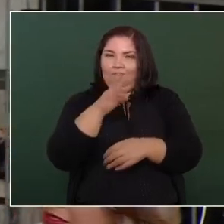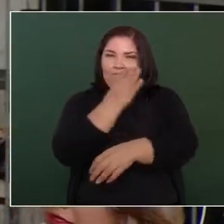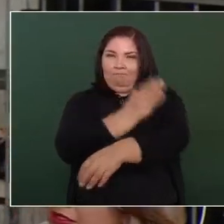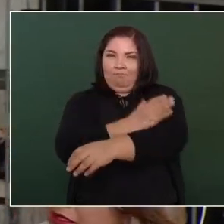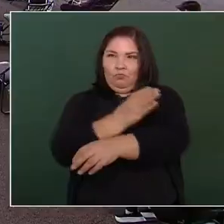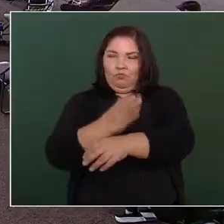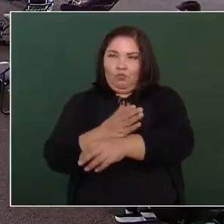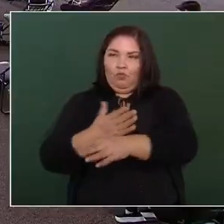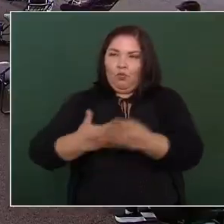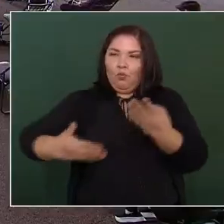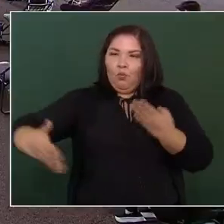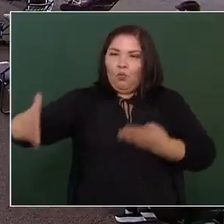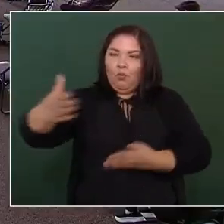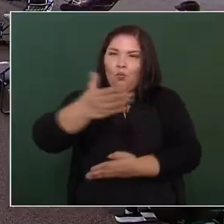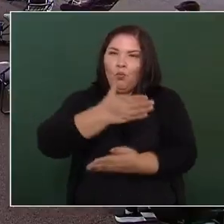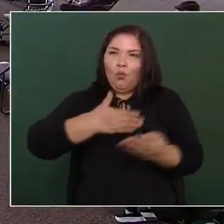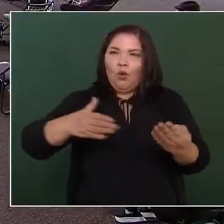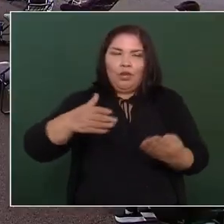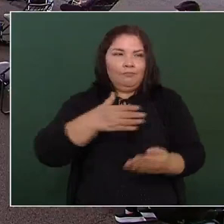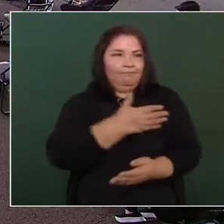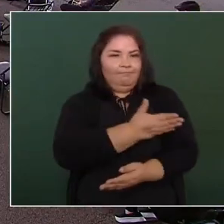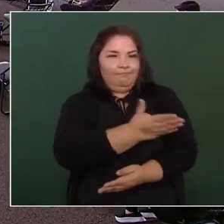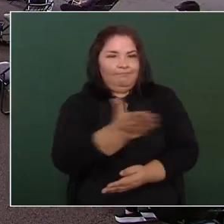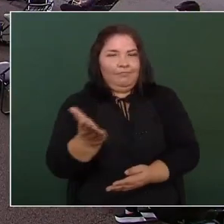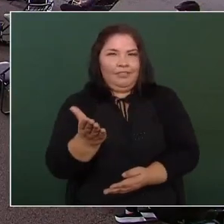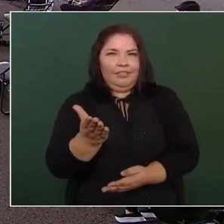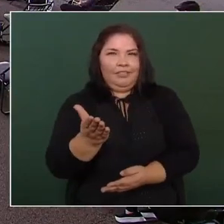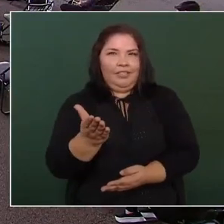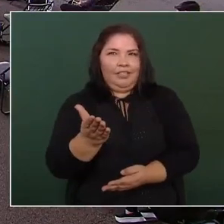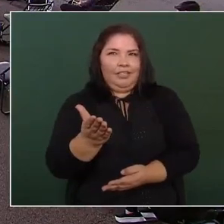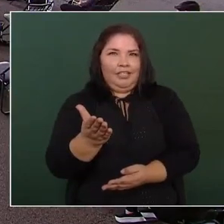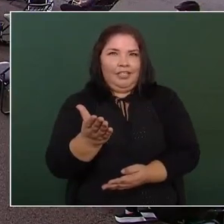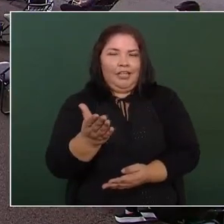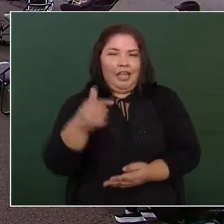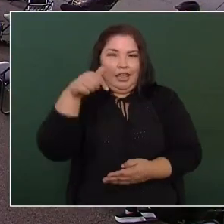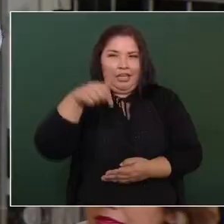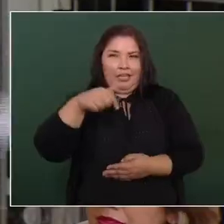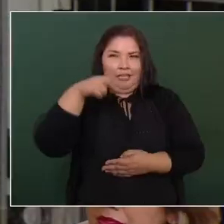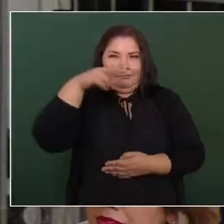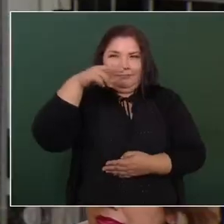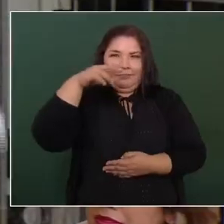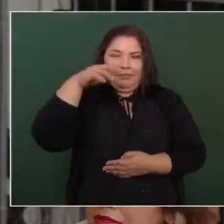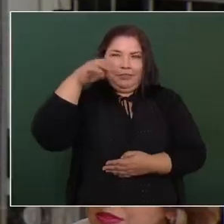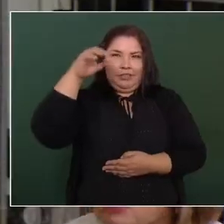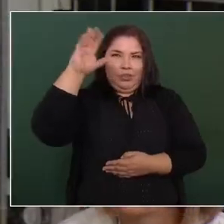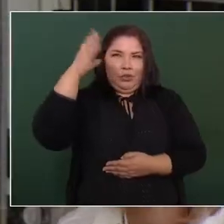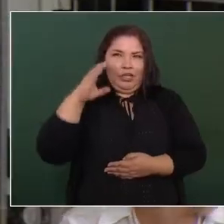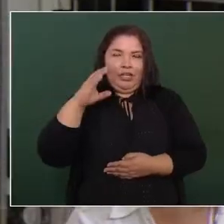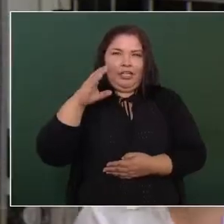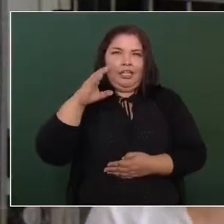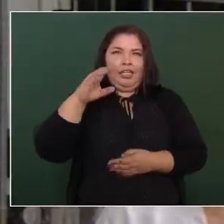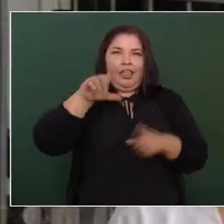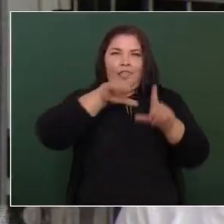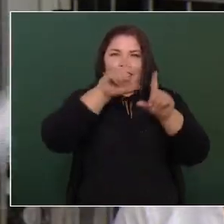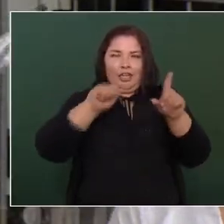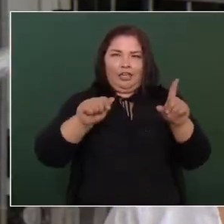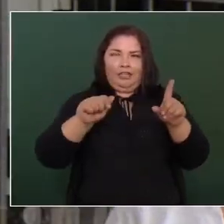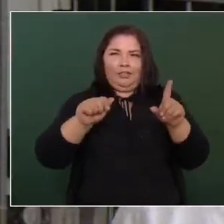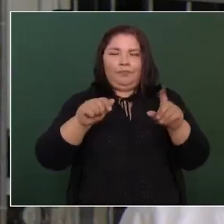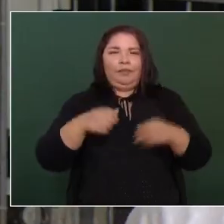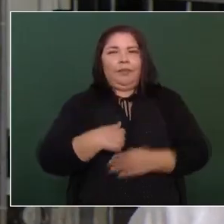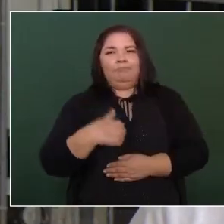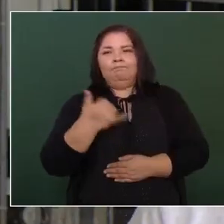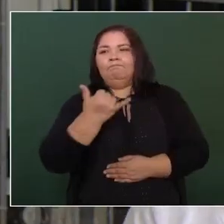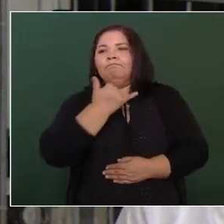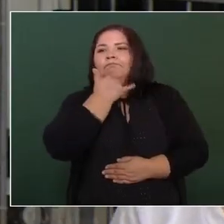compañeros periodistas, colegas locales y nacionales, me van a disculpar por lo que voy